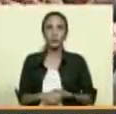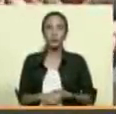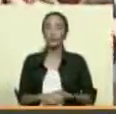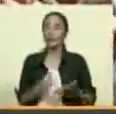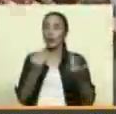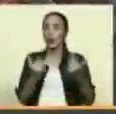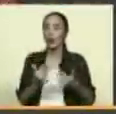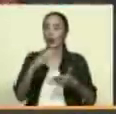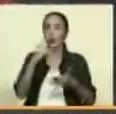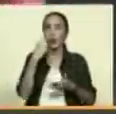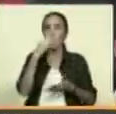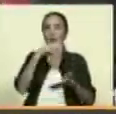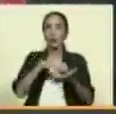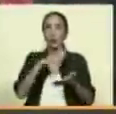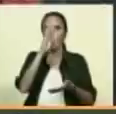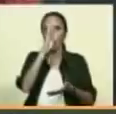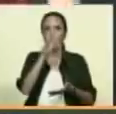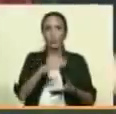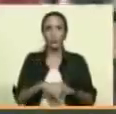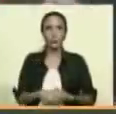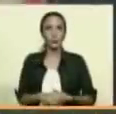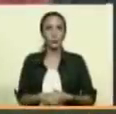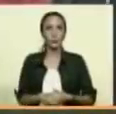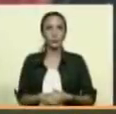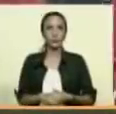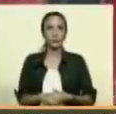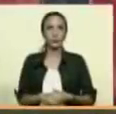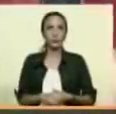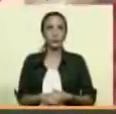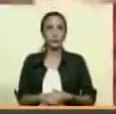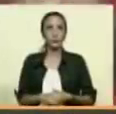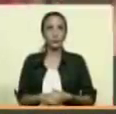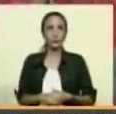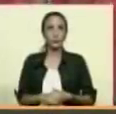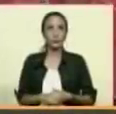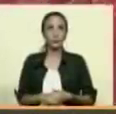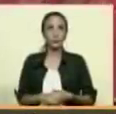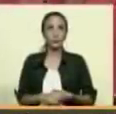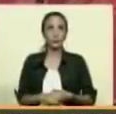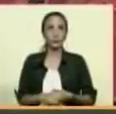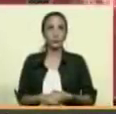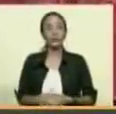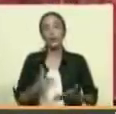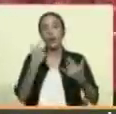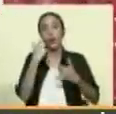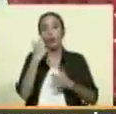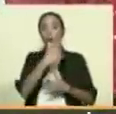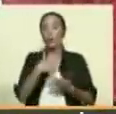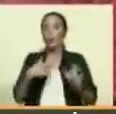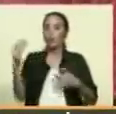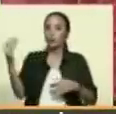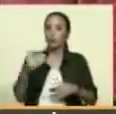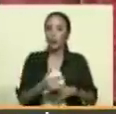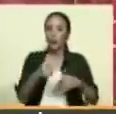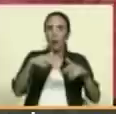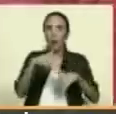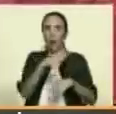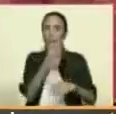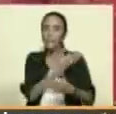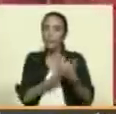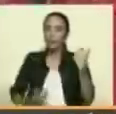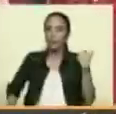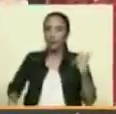estado Barinas. Veamos. Bien, a esta hora transmitimos para ustedes la llegada del candidato